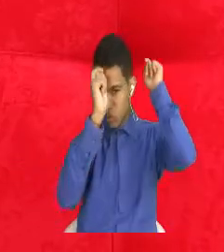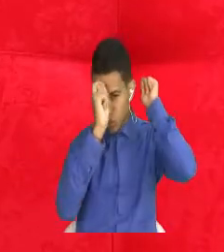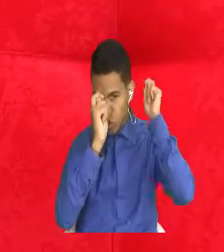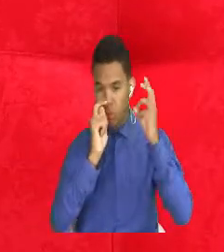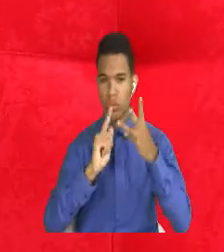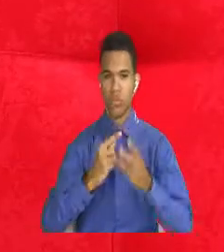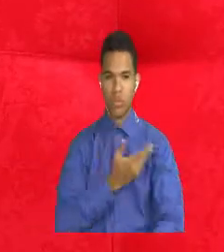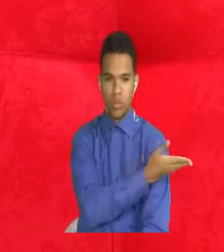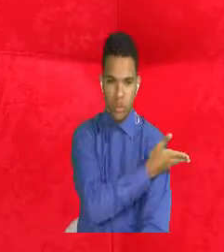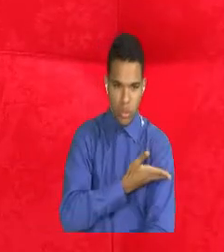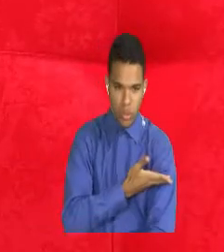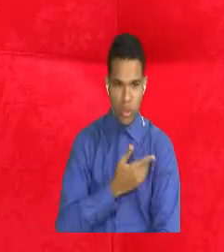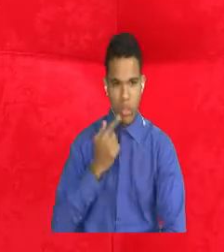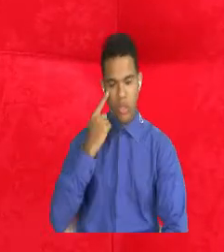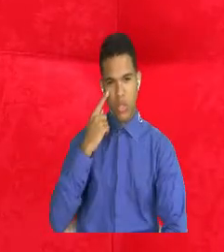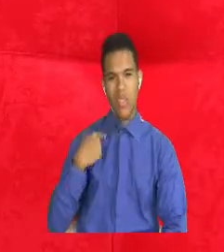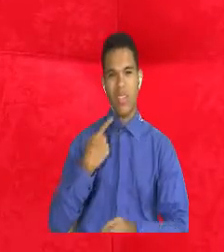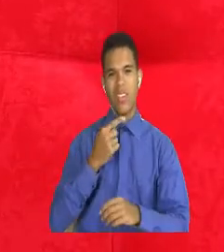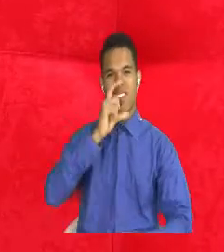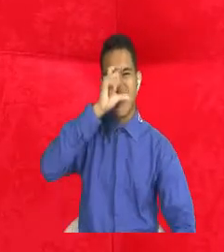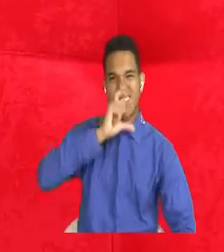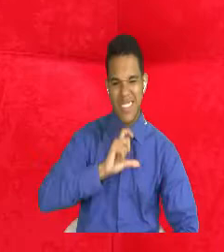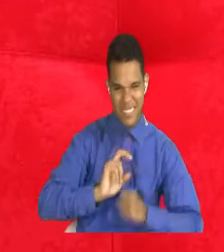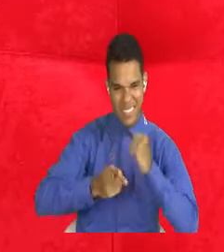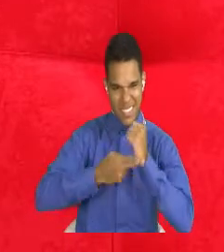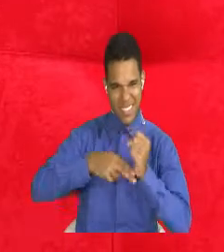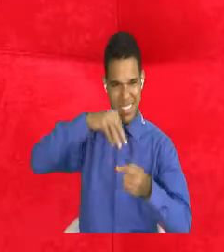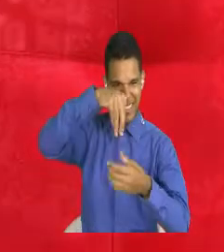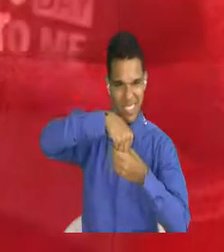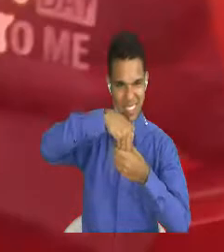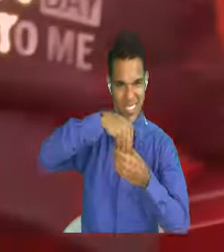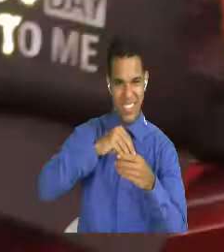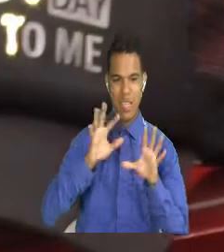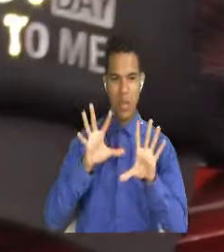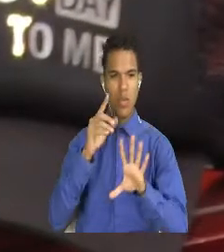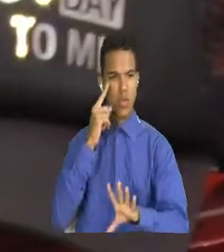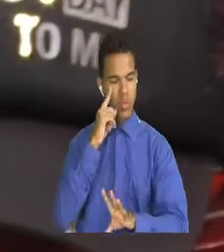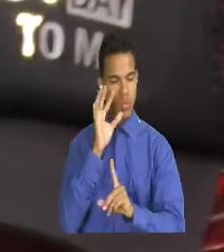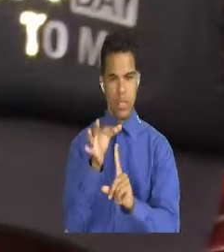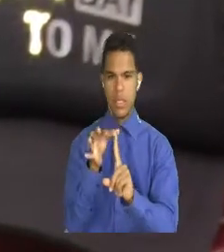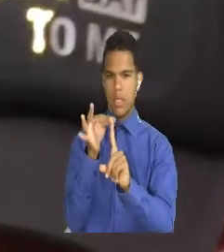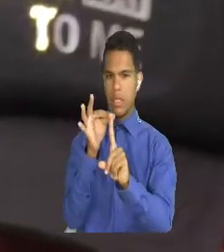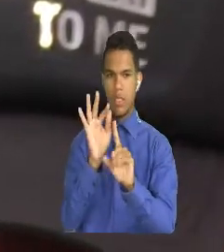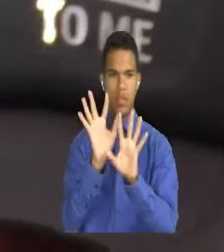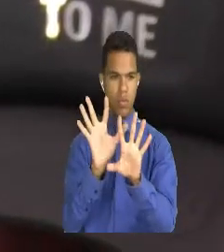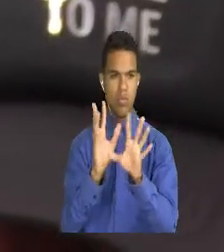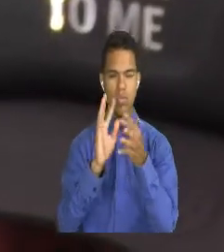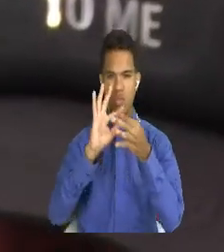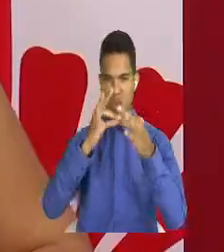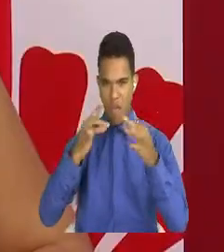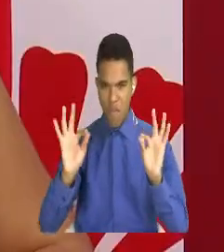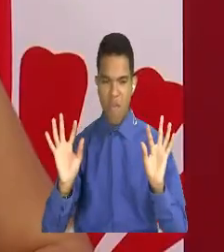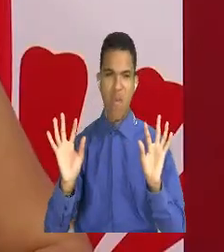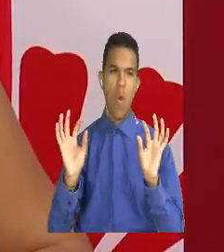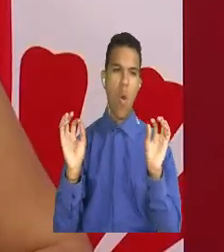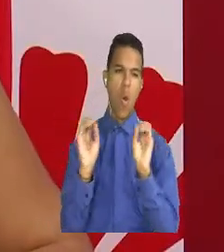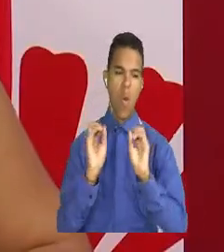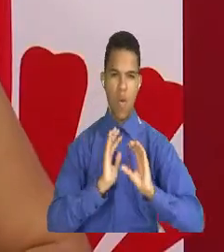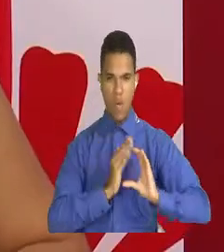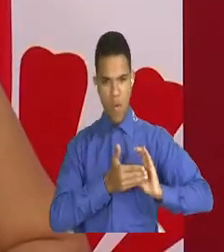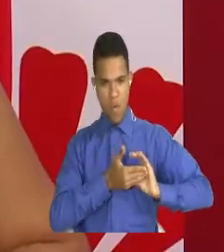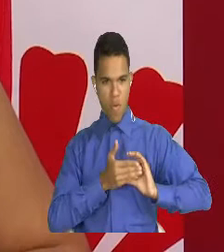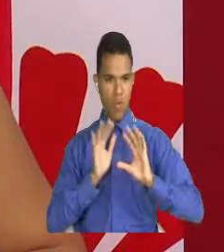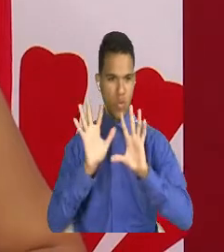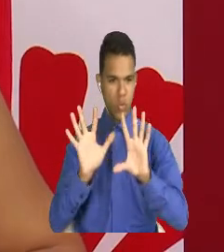llaveros, alcancías, lo que ustedes deseen, con el toque especial, en este caso, personal. Bueno, llegó